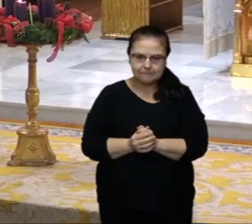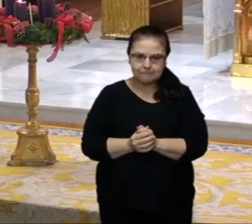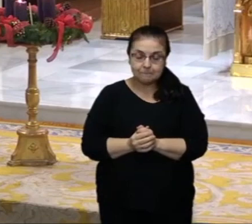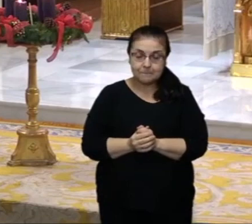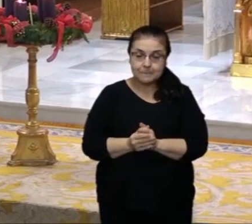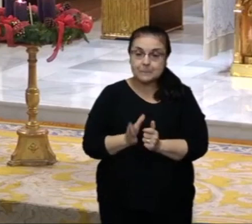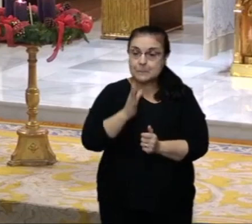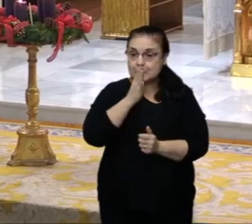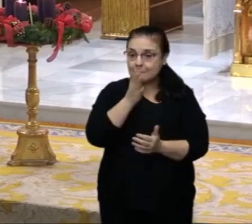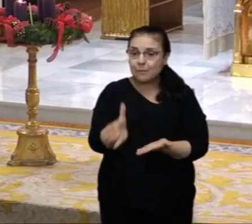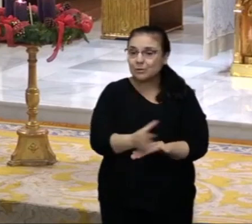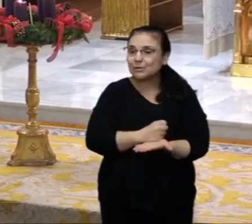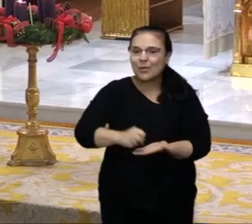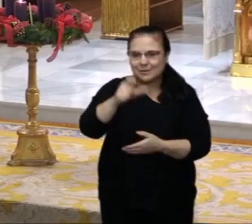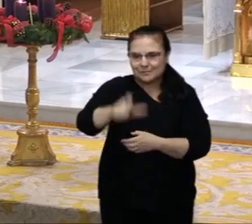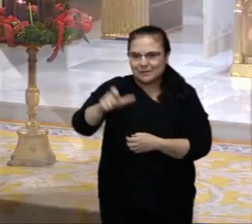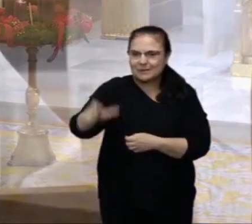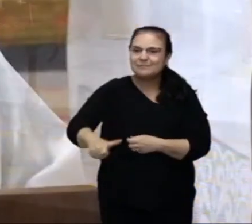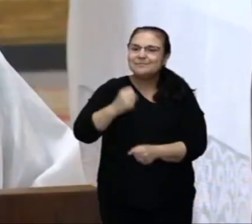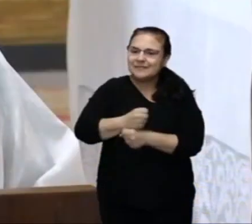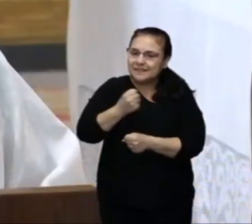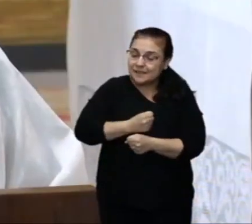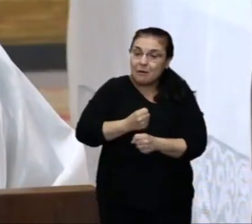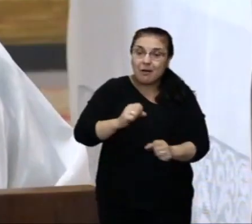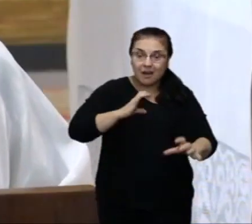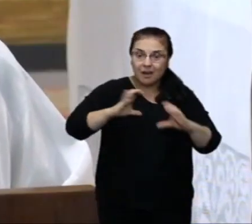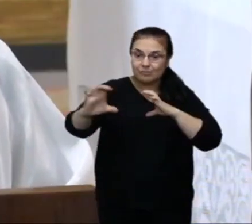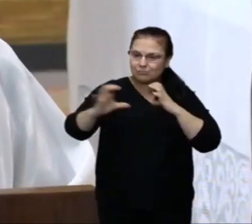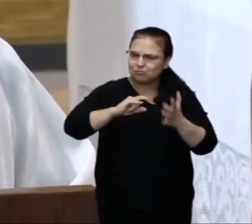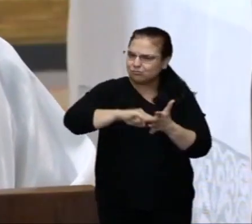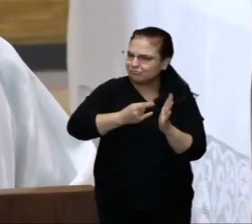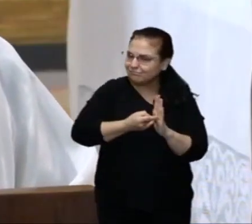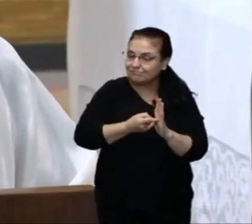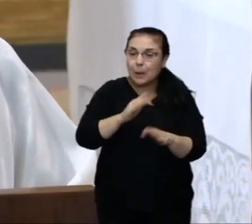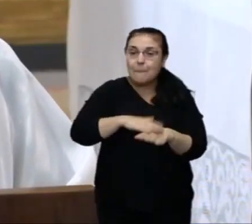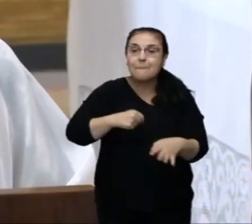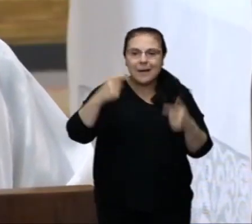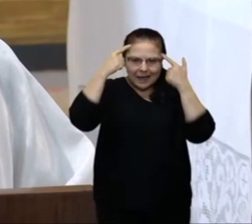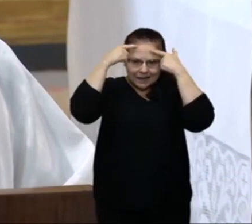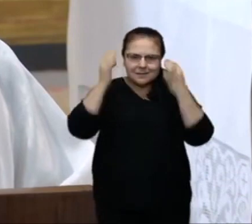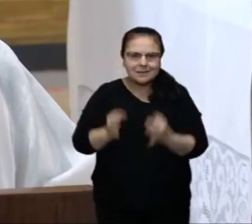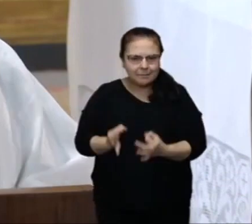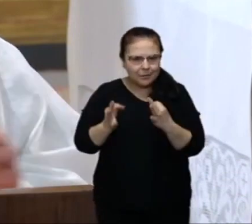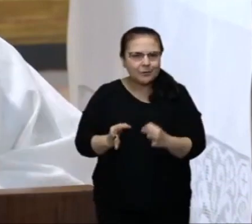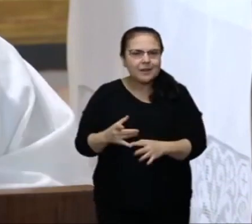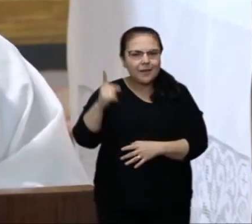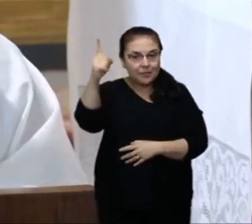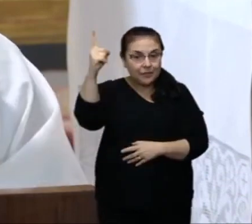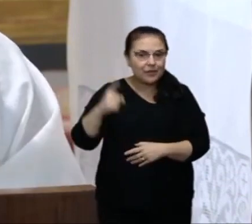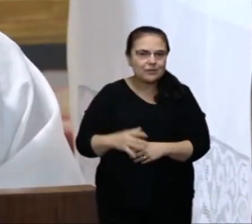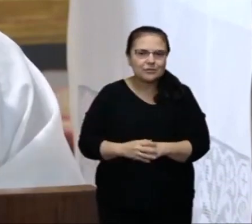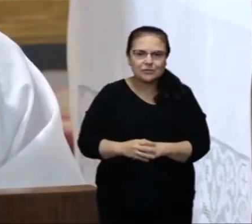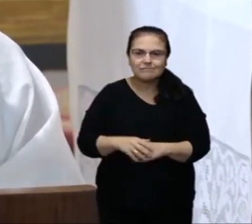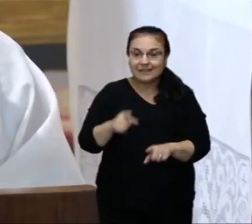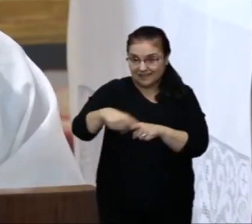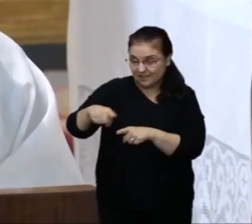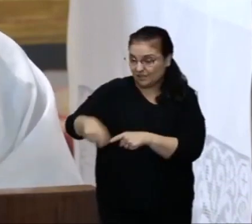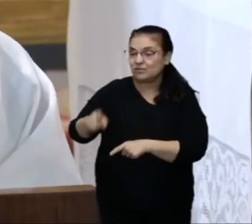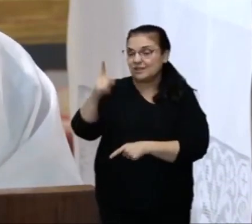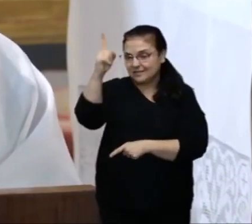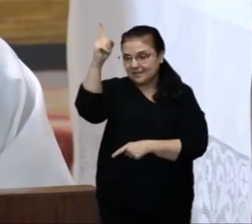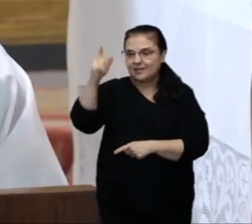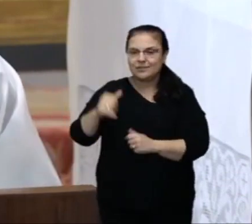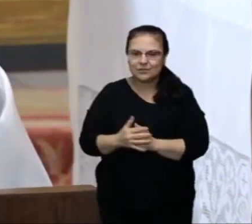Por todos los que trabajan en los medios de comunicación, para que la sabiduría de Dios, de las cosas de